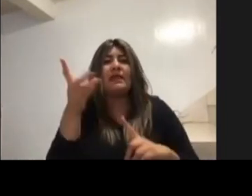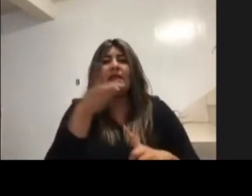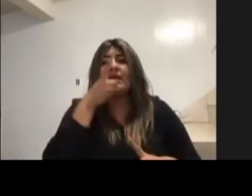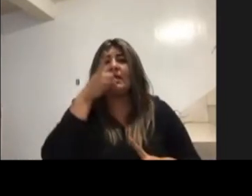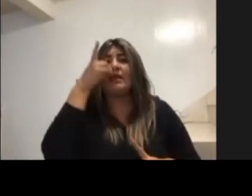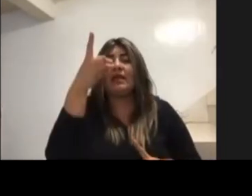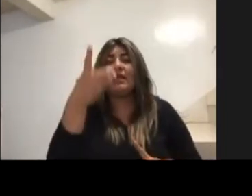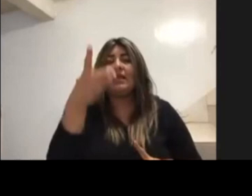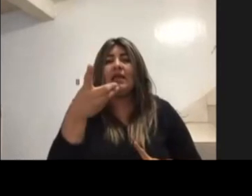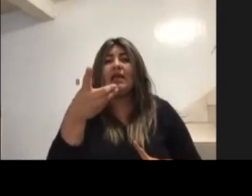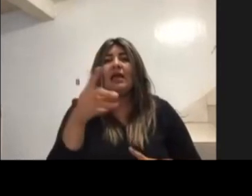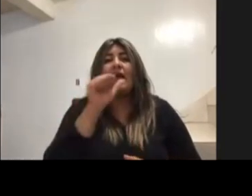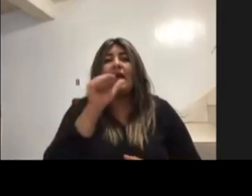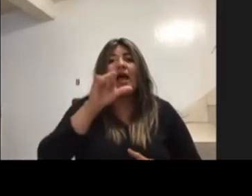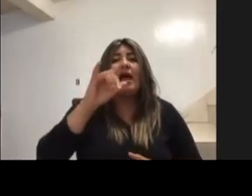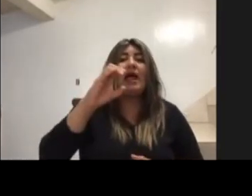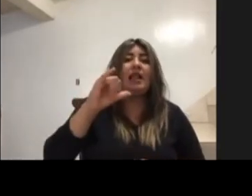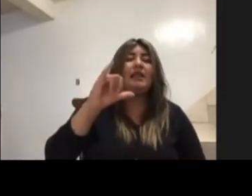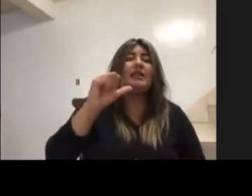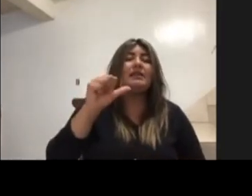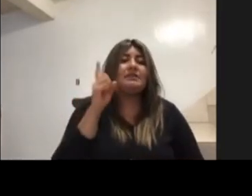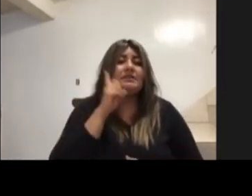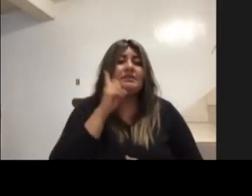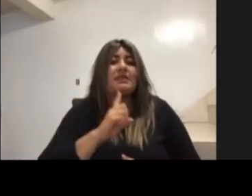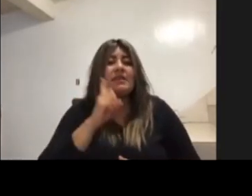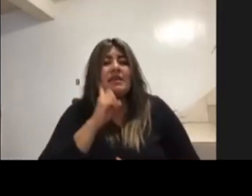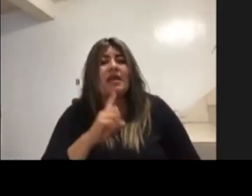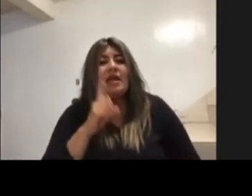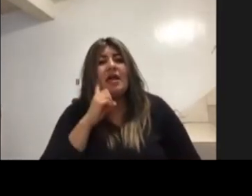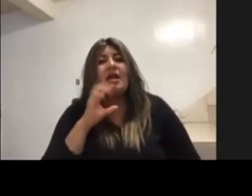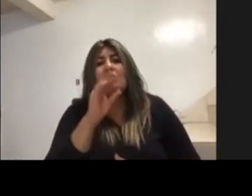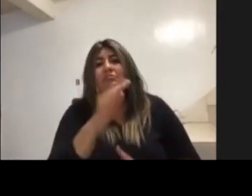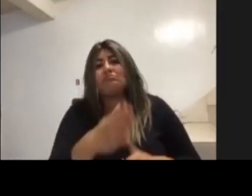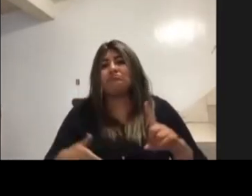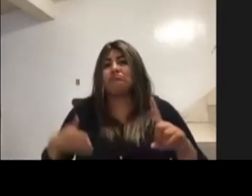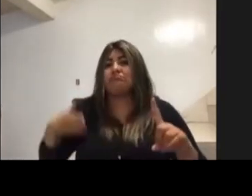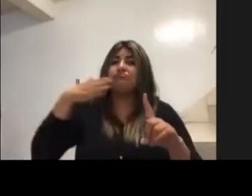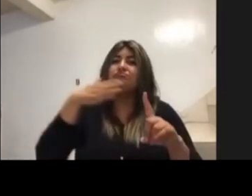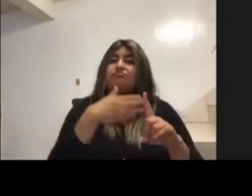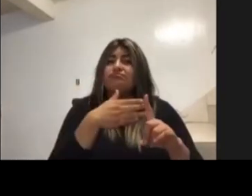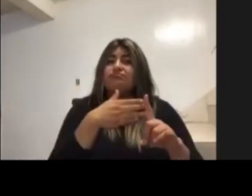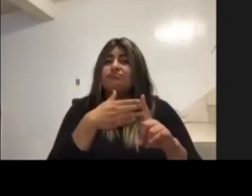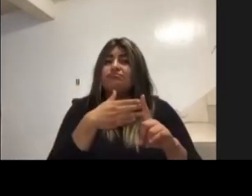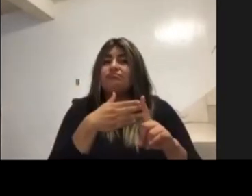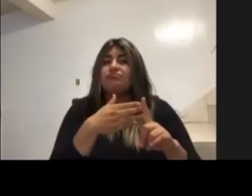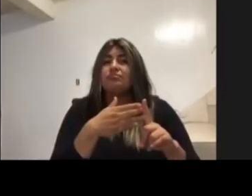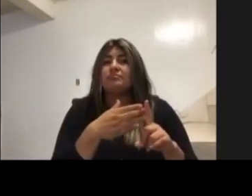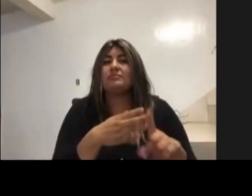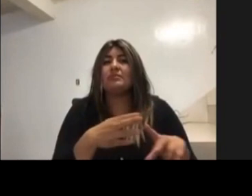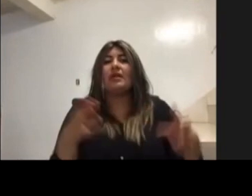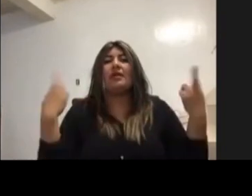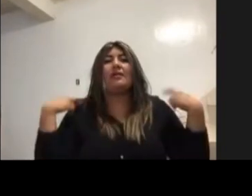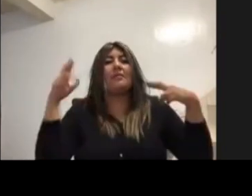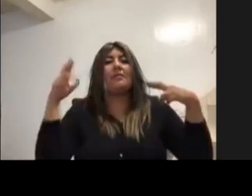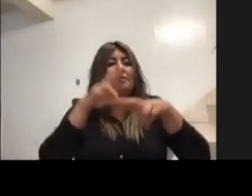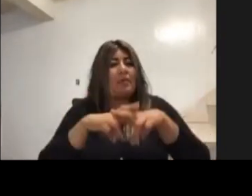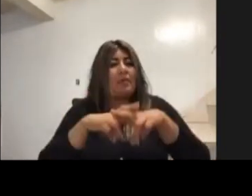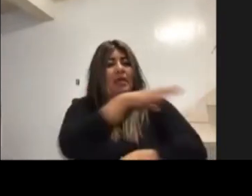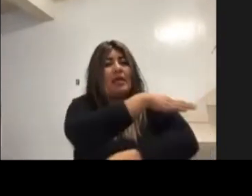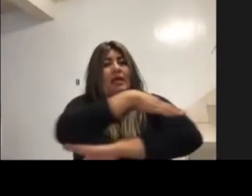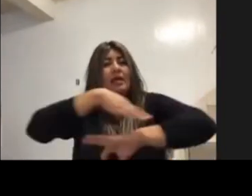Alicia. En realidad, si no se llega al mecanismo a través del cual el docente, la familia y el niño o la